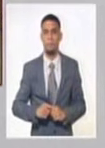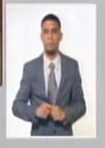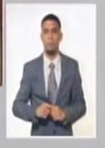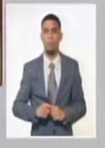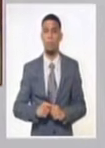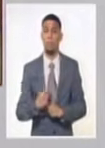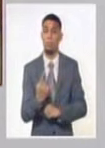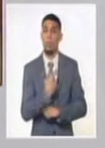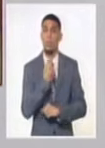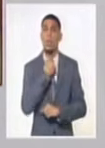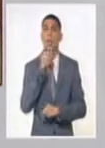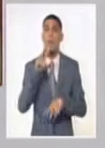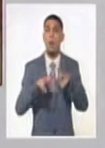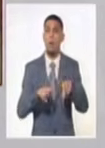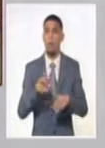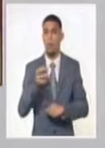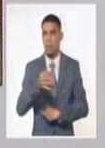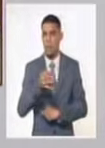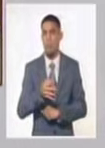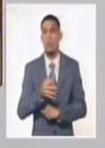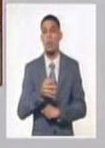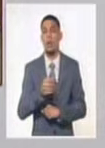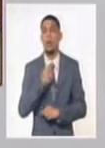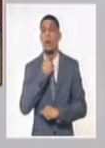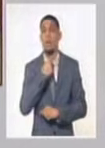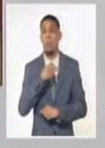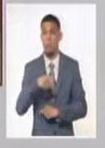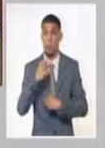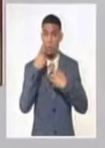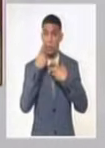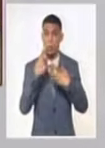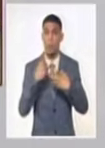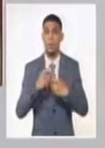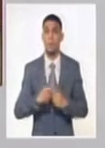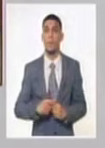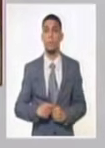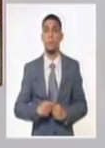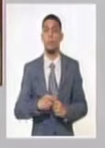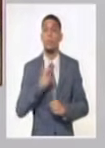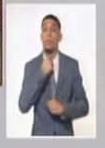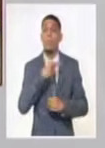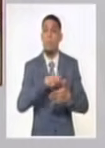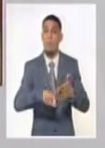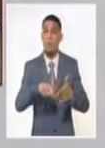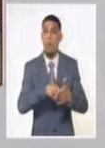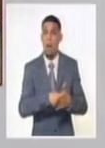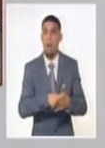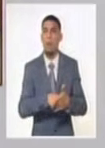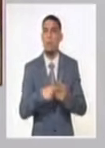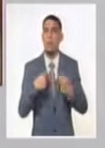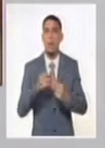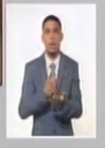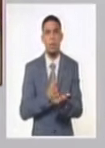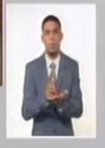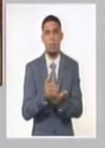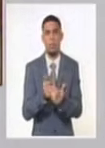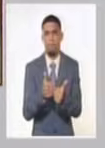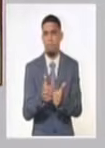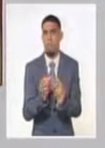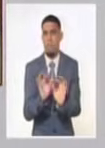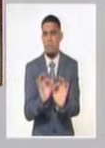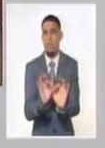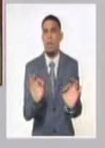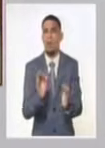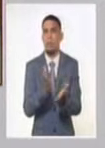de evaluar siempre? ¿Qué es posible tratar ahora en estas condiciones sin que se pierda ni la calidad ni el rigor? ¿Y qué